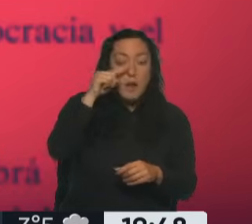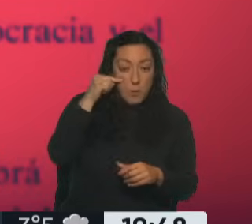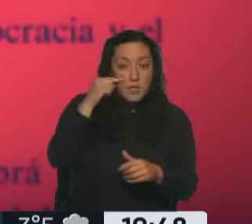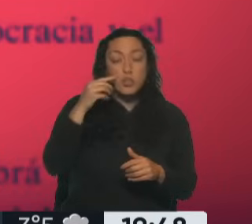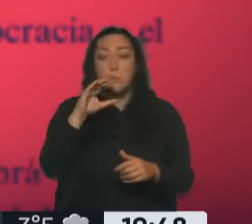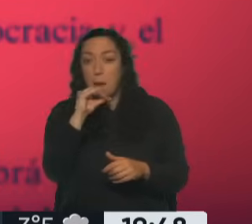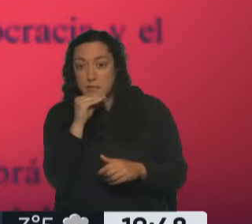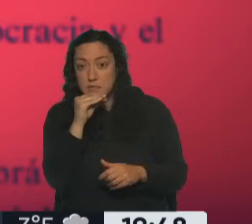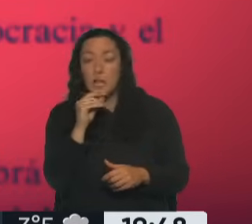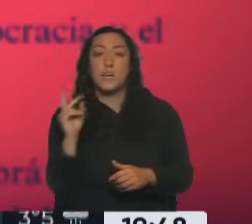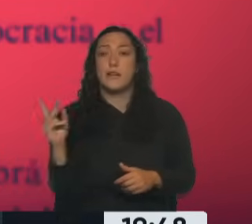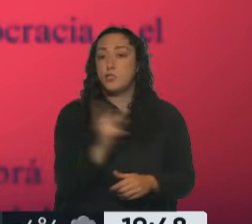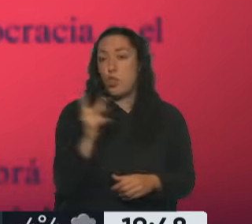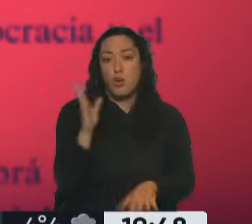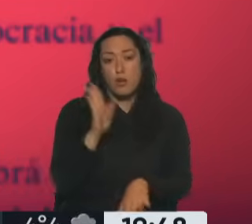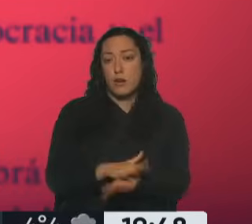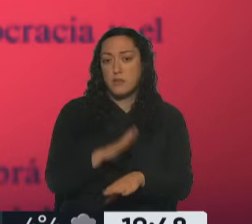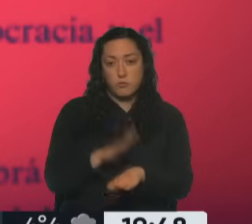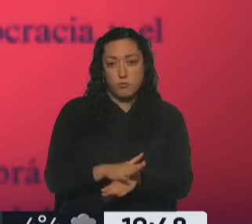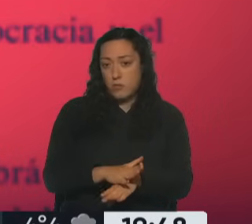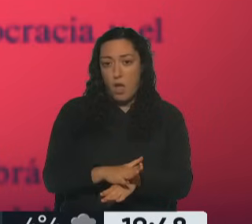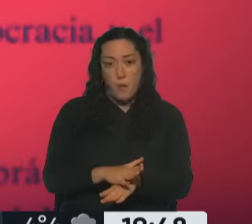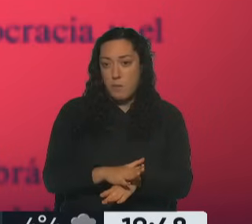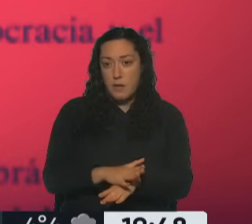Economía, Sergio Massa, son los responsables